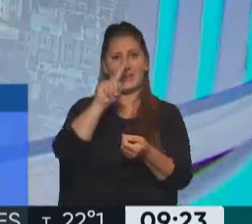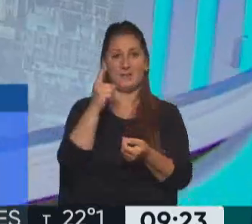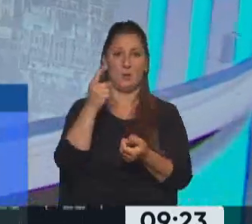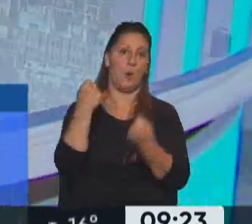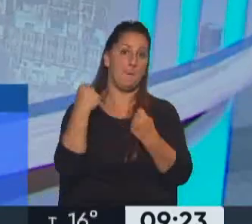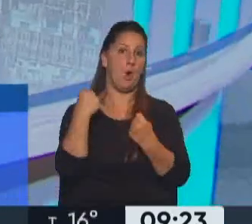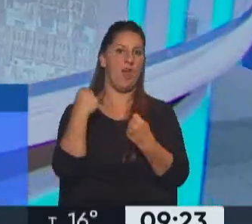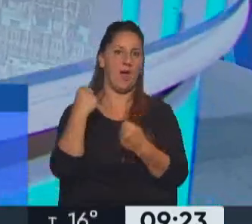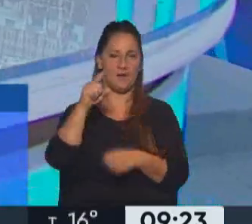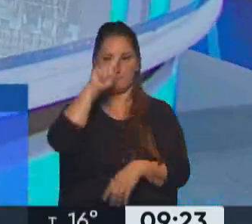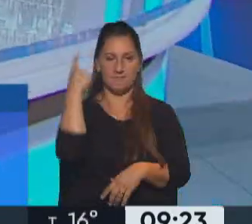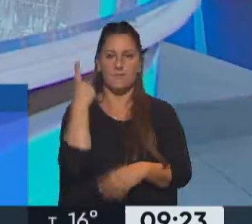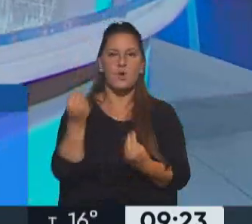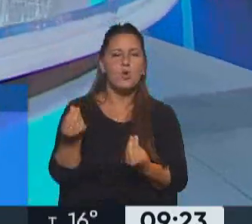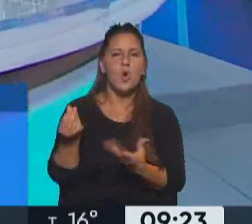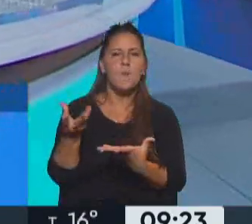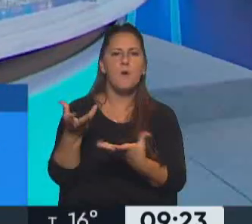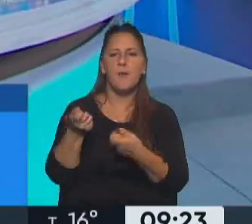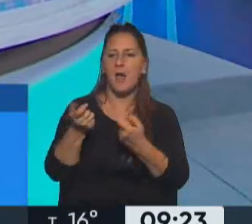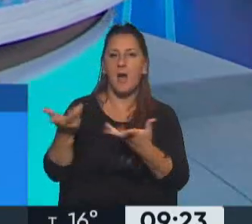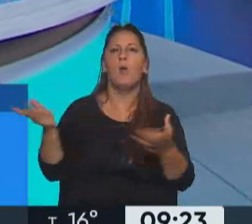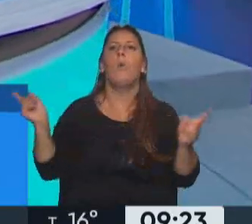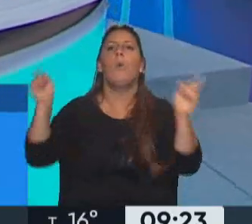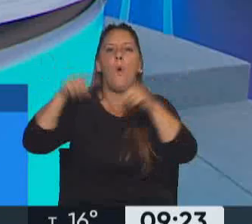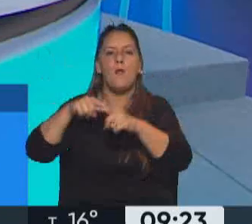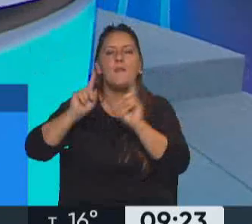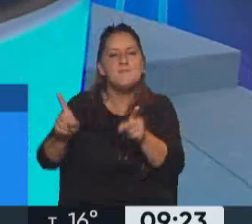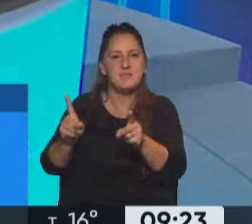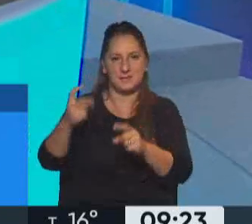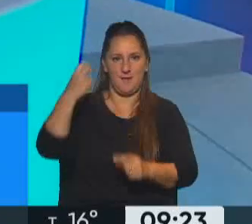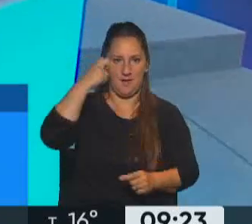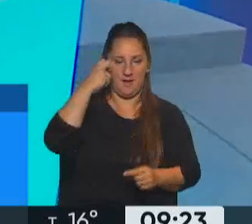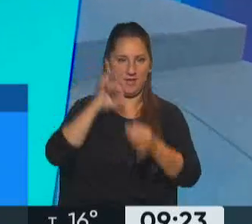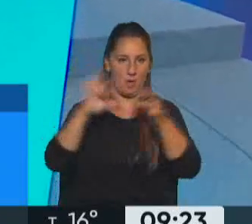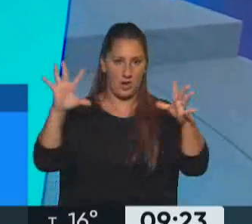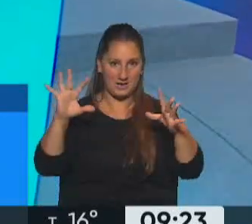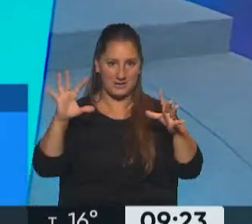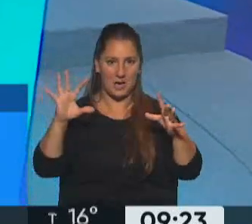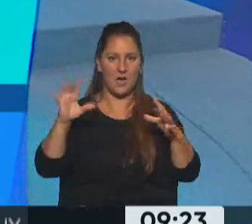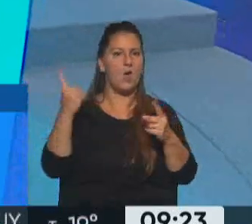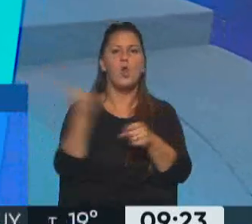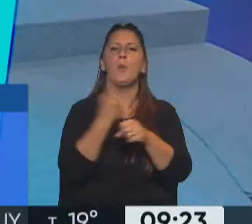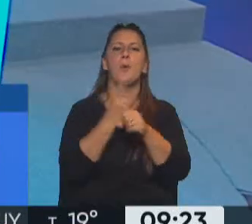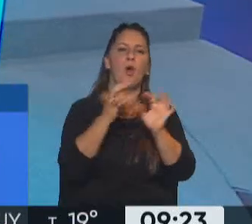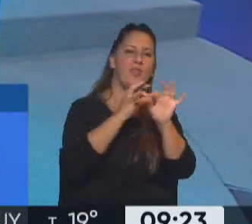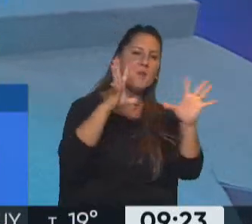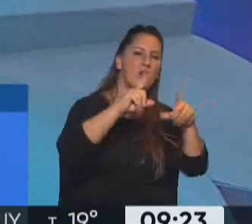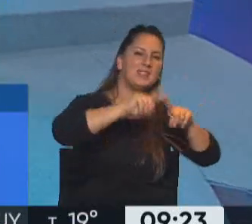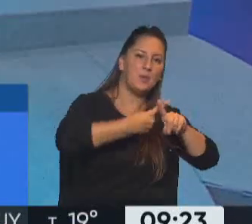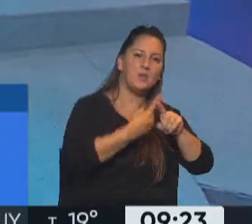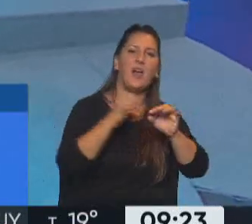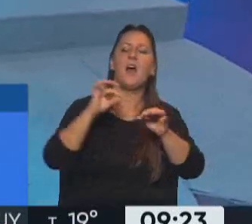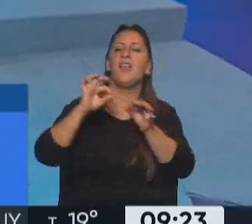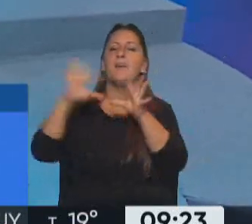poderes concentrados para condicionar a la democracia. Ahí volvemos al principio, porque otra cosa que no podemos hacer es disociar democracia política de